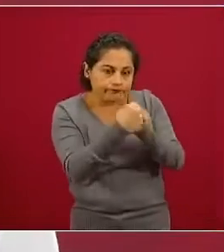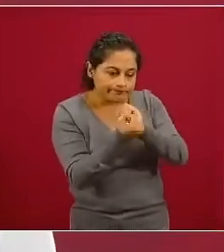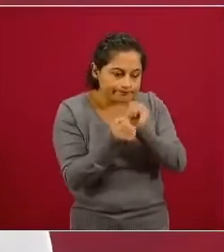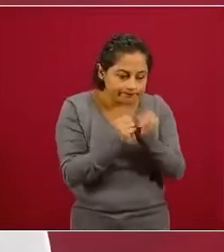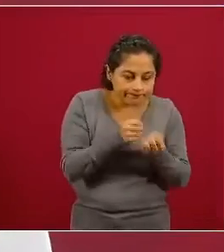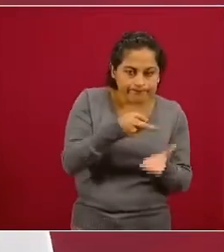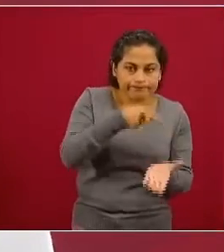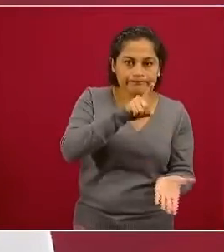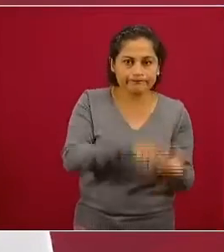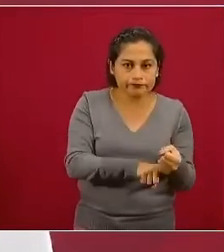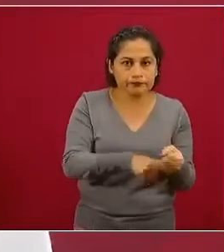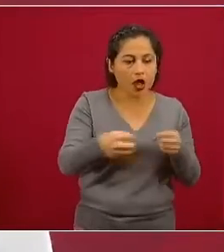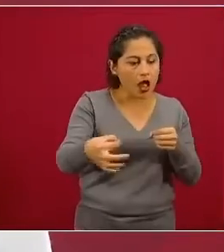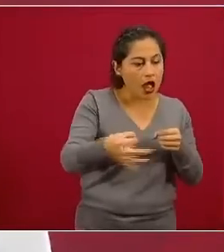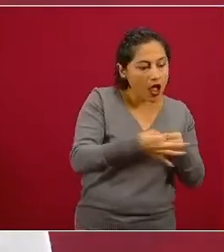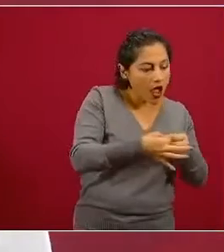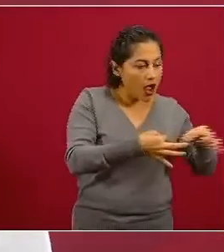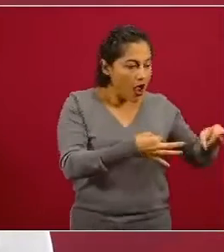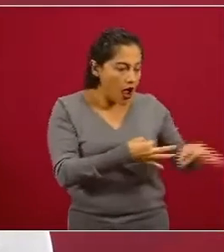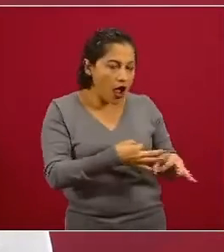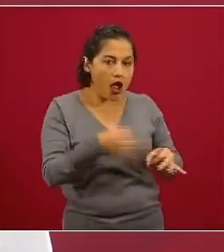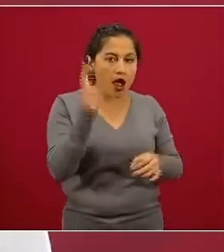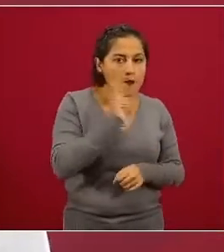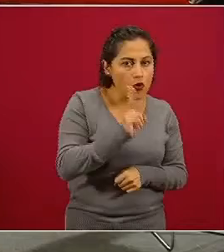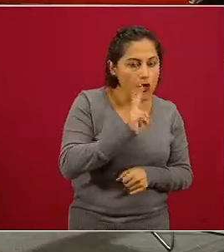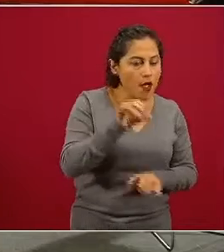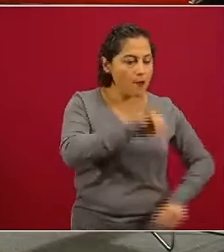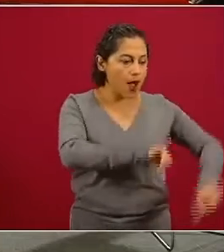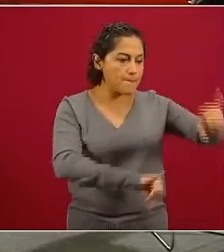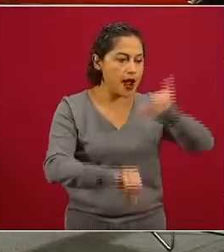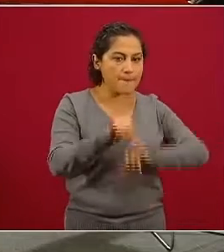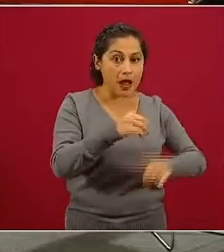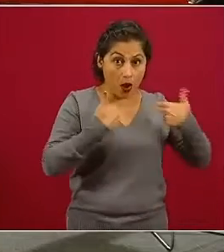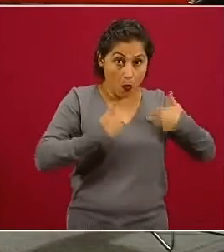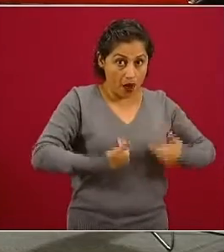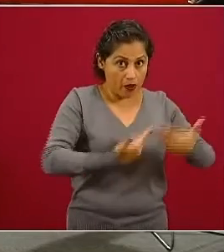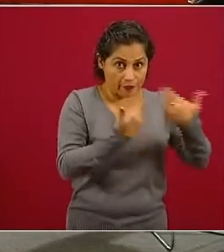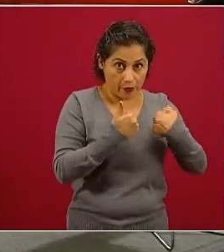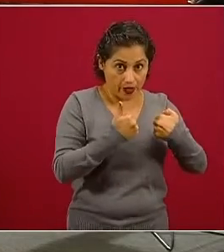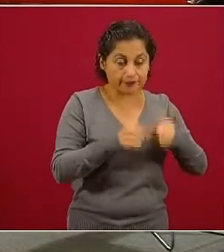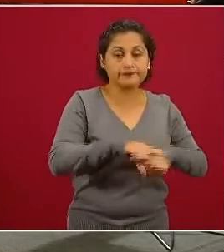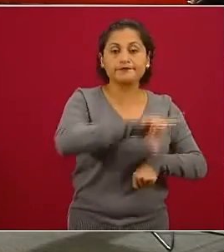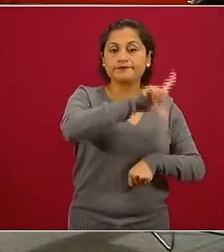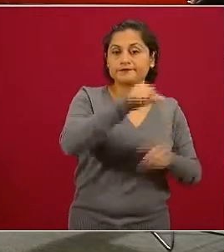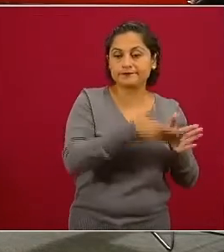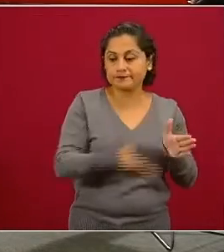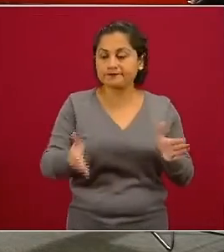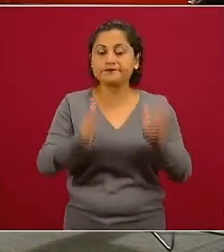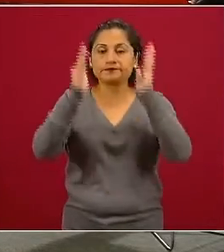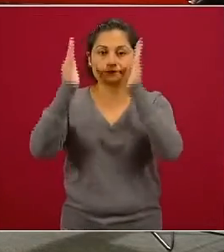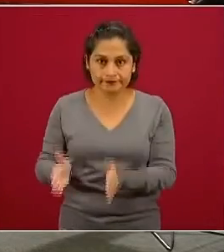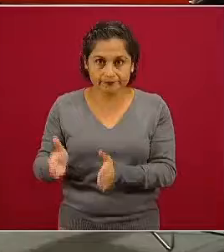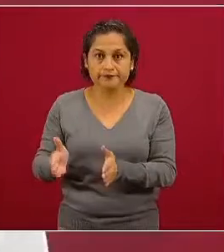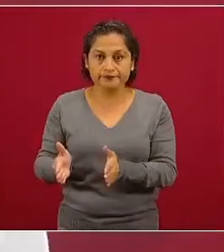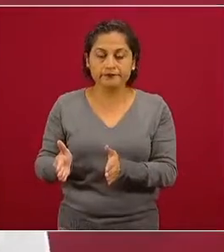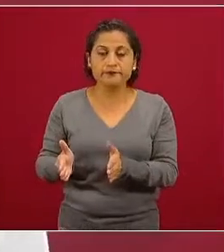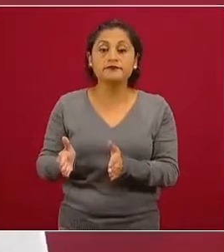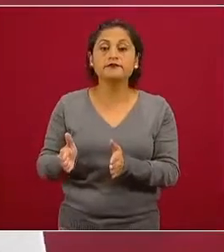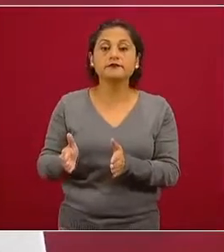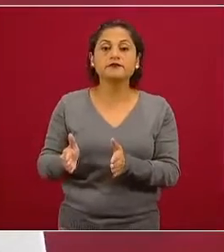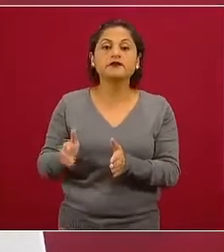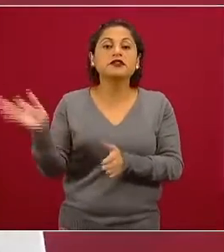dos grandes fases de la investigación: la preclínica y la clínica. En la preclínica no se involucra